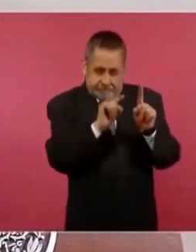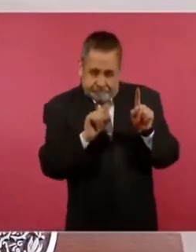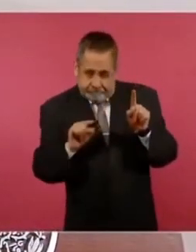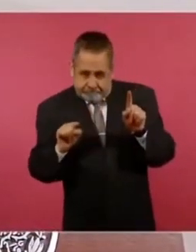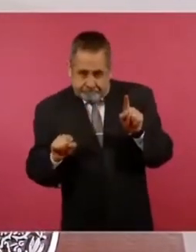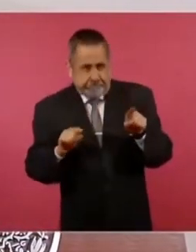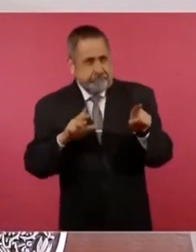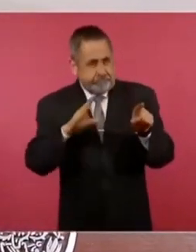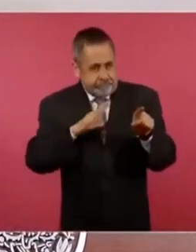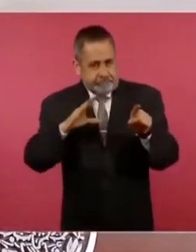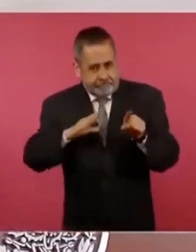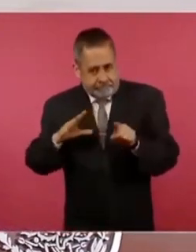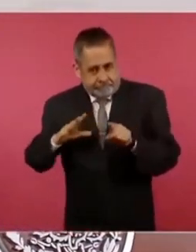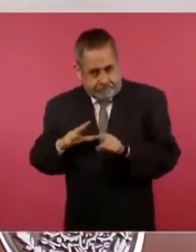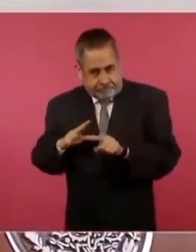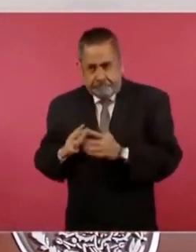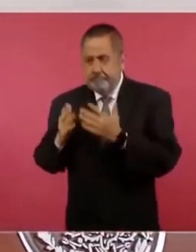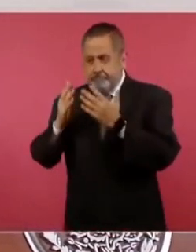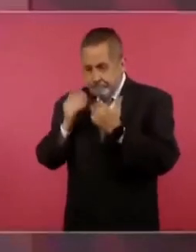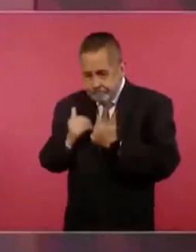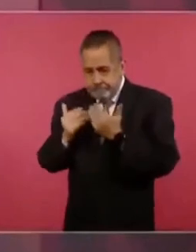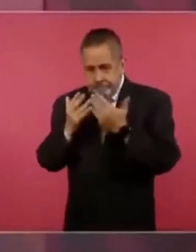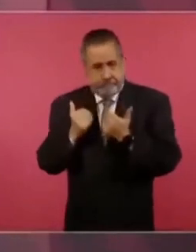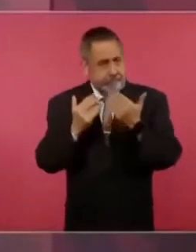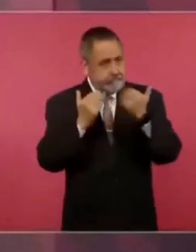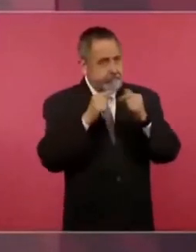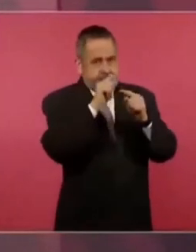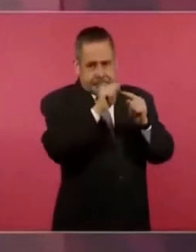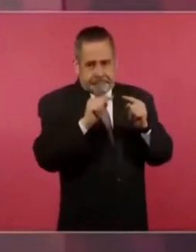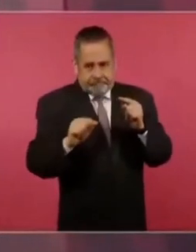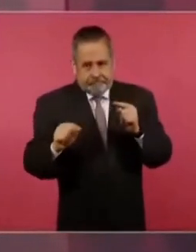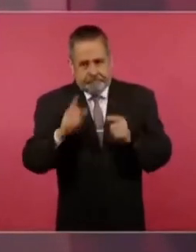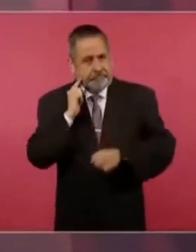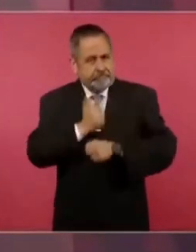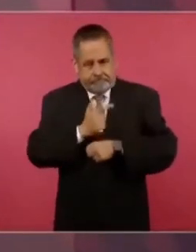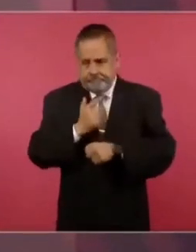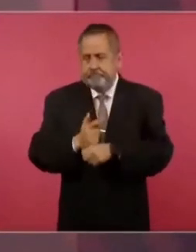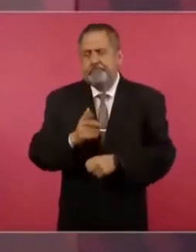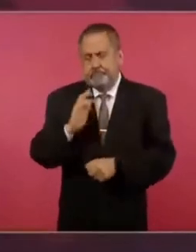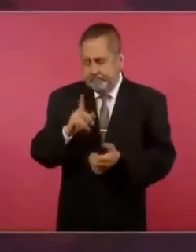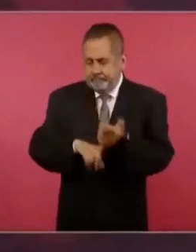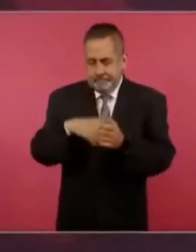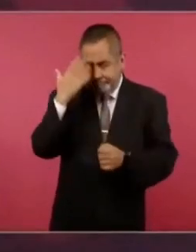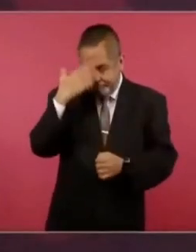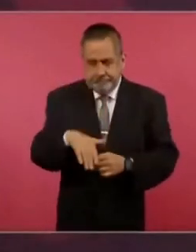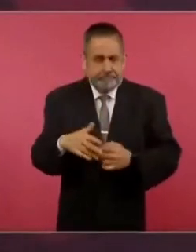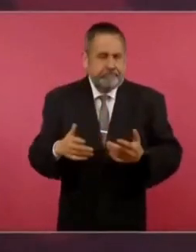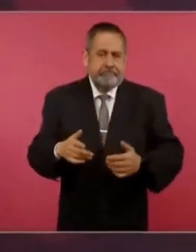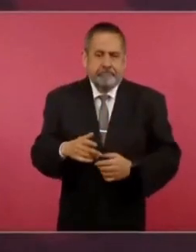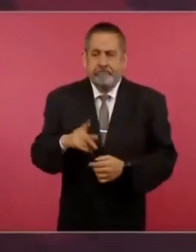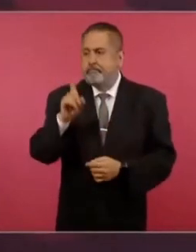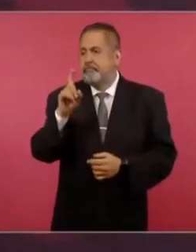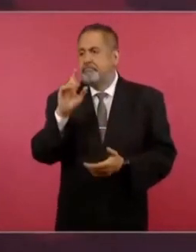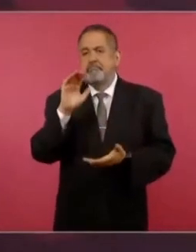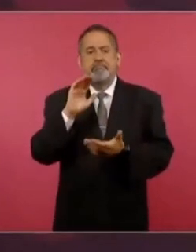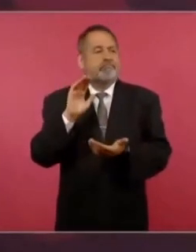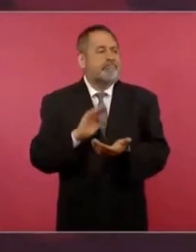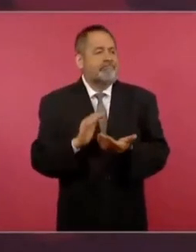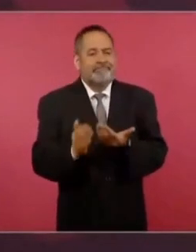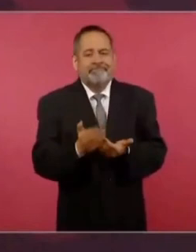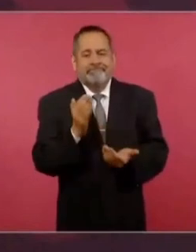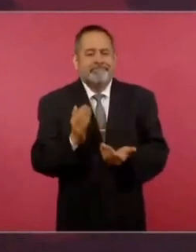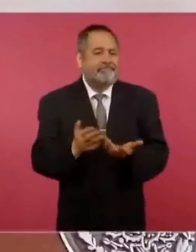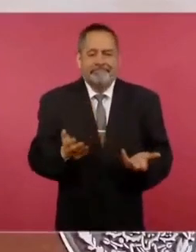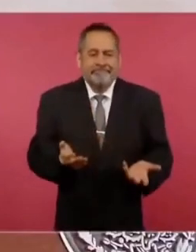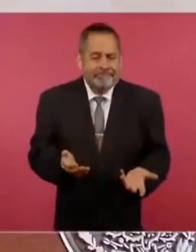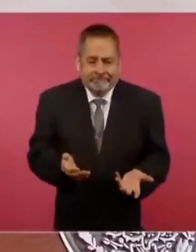las zonas con menos agua en el país, donde no se